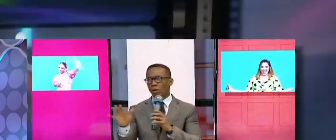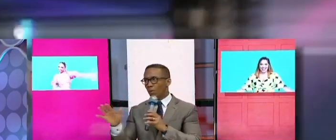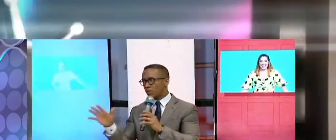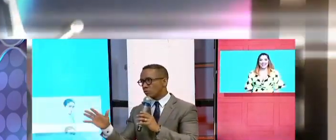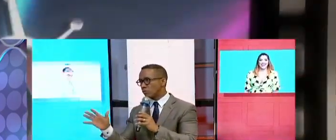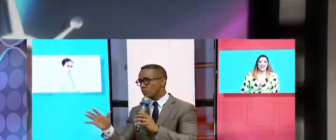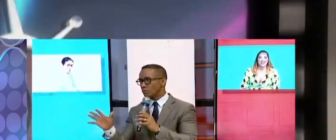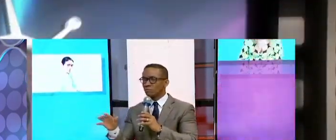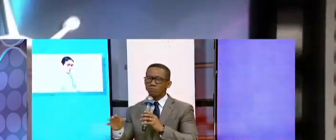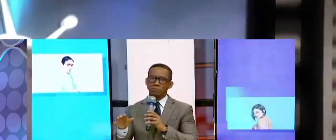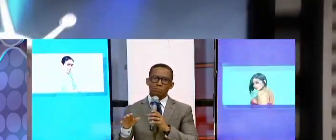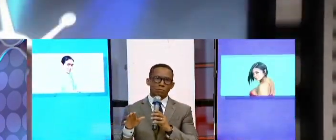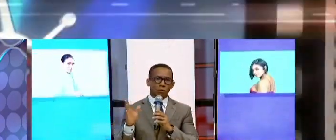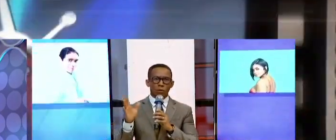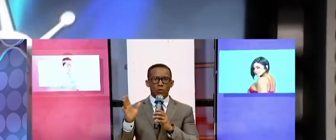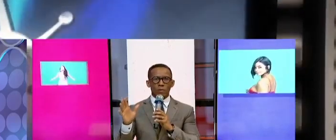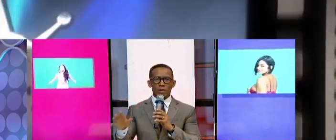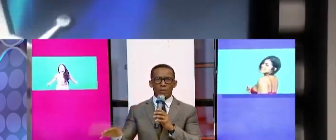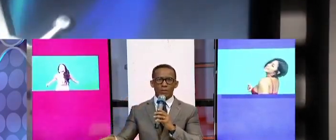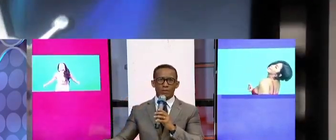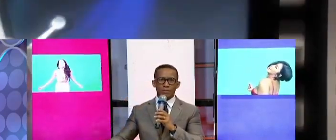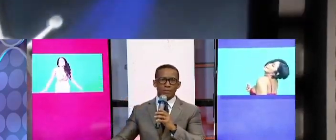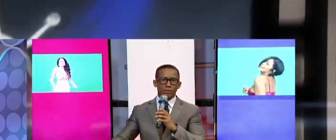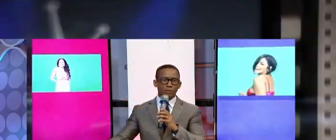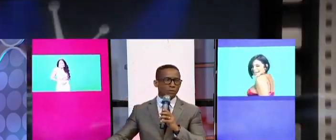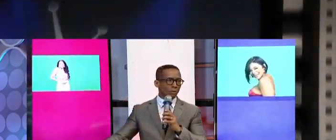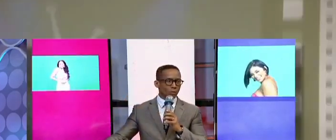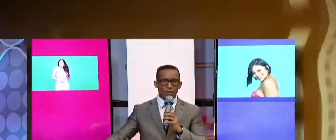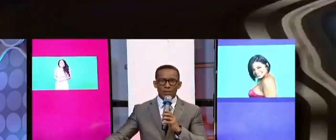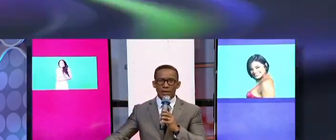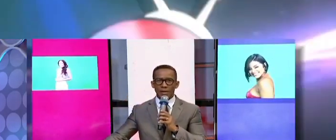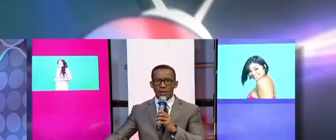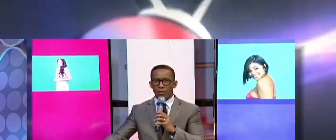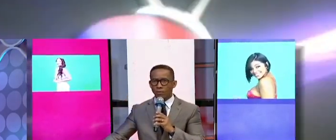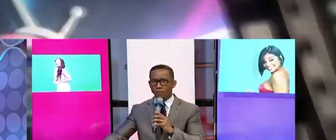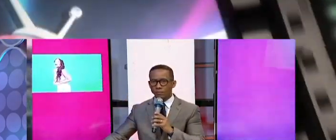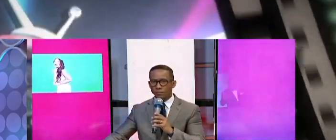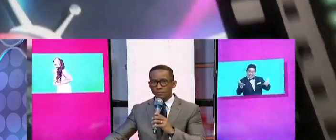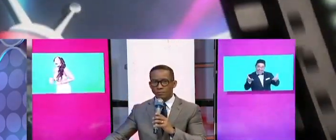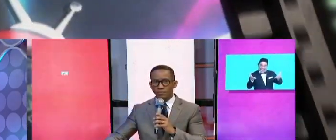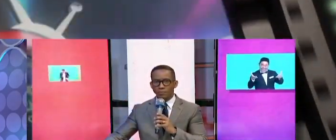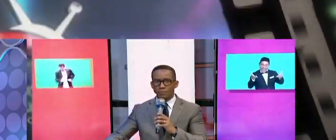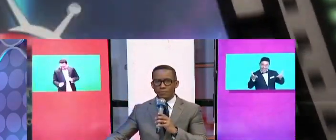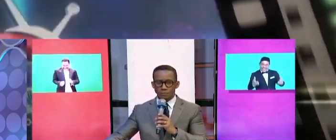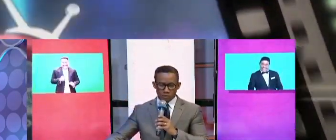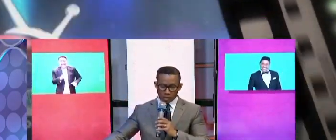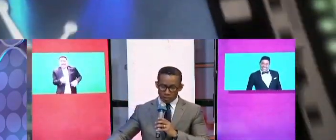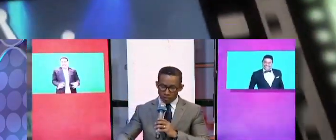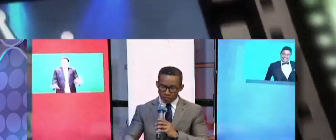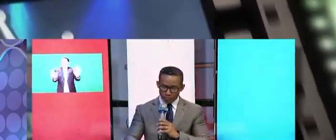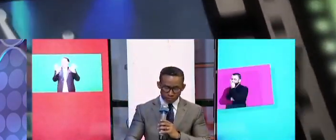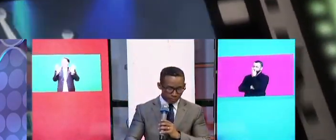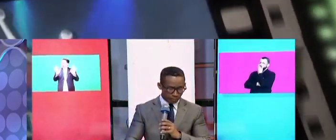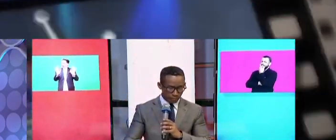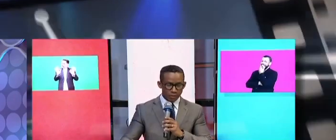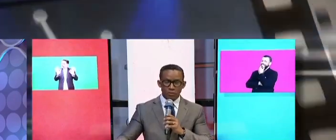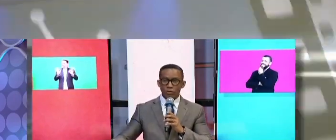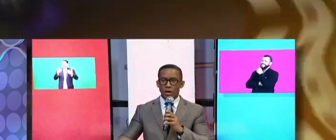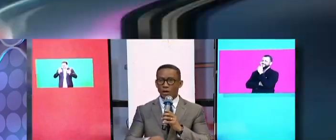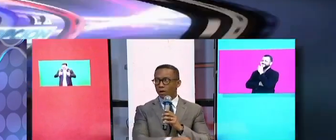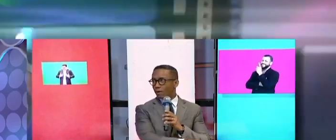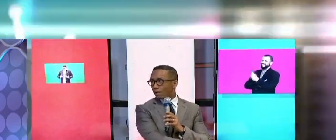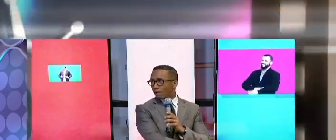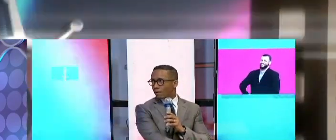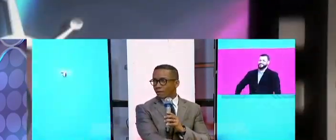Yo como al paso. Tú comes despacio. No puedo comer rápido. Yo espero. Todo lo mío es tranquilo. Yo espero que como a esta hora no has